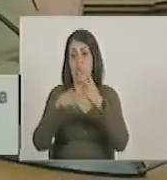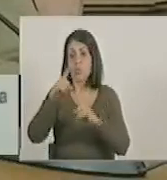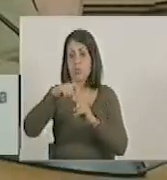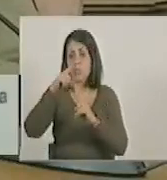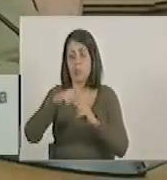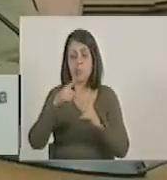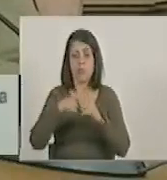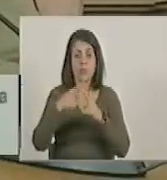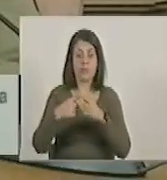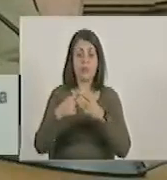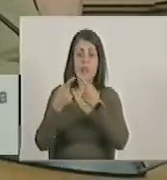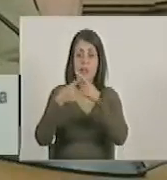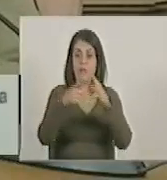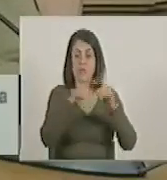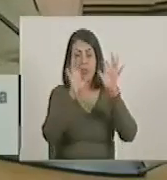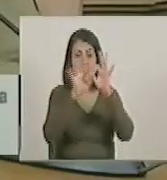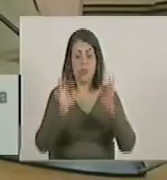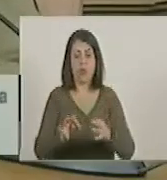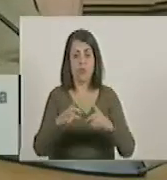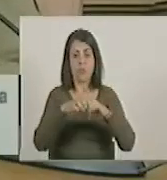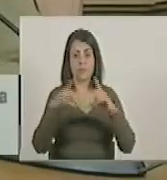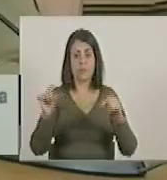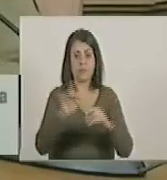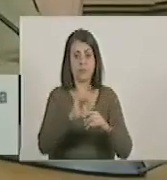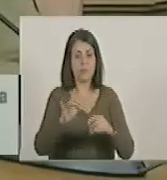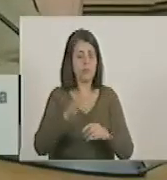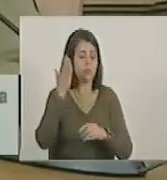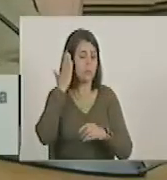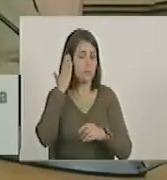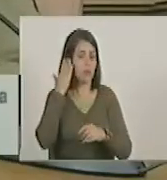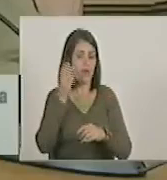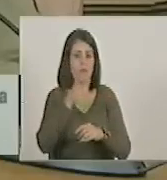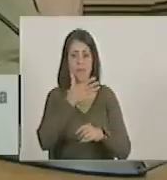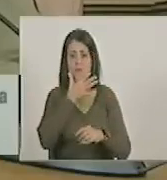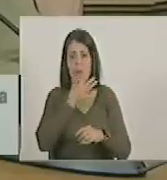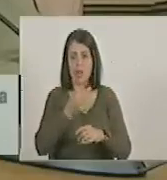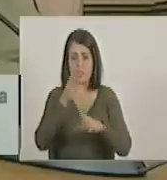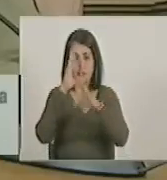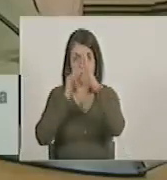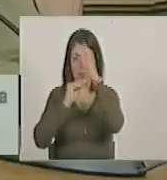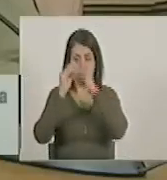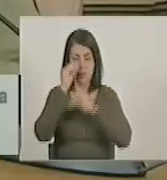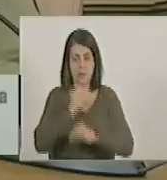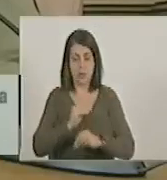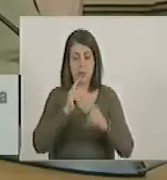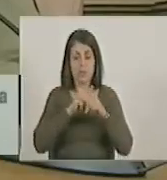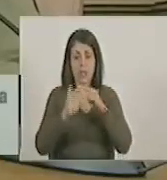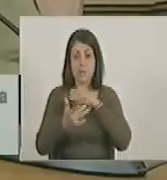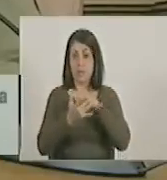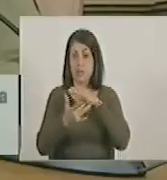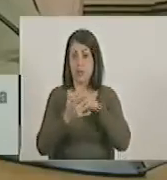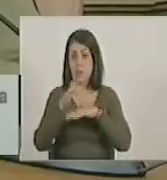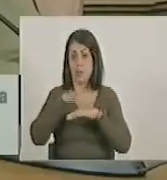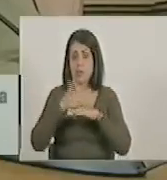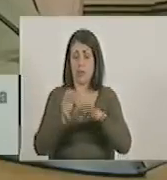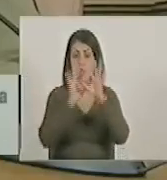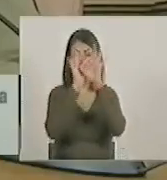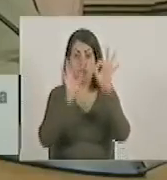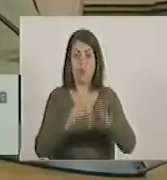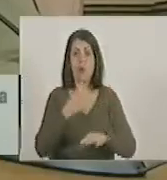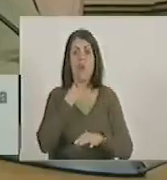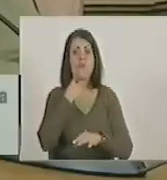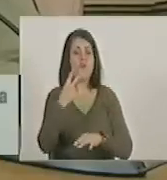los dispositivos multimedia escritos o auditivos de fácil acceso, la tiflotecnología, los medios de